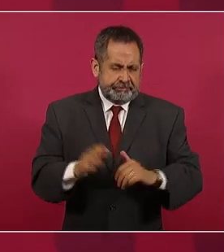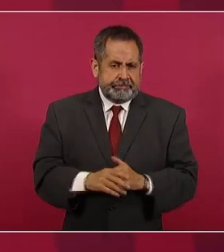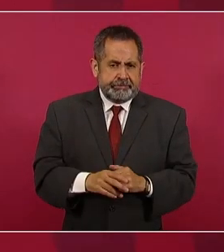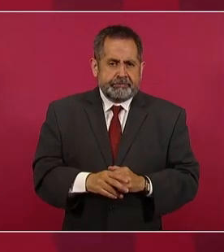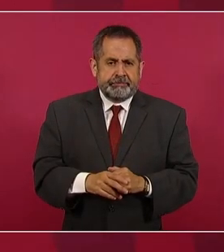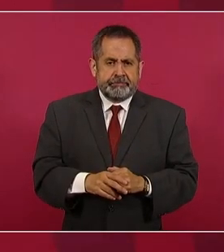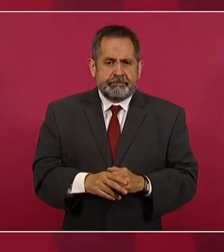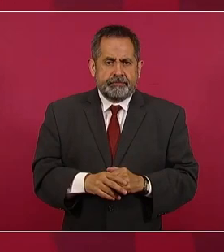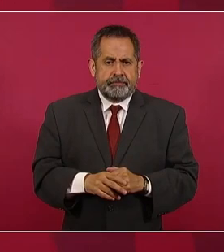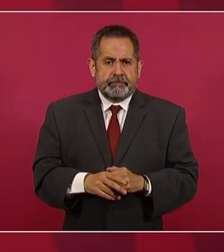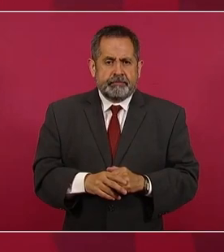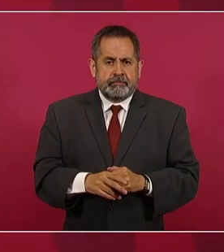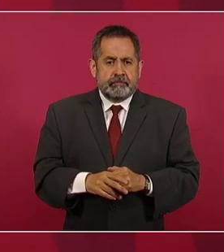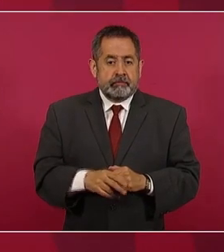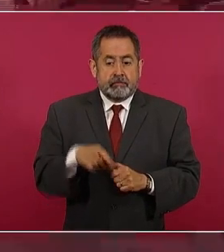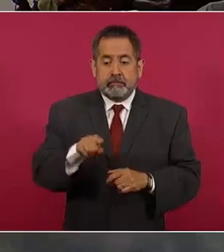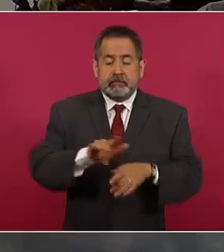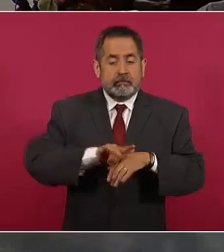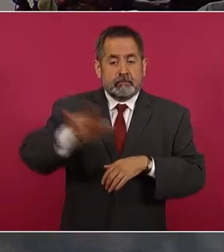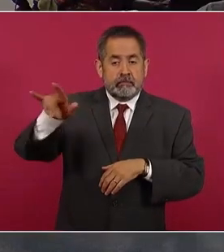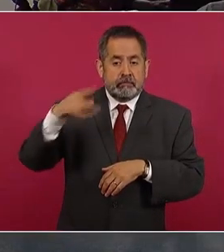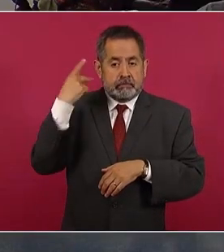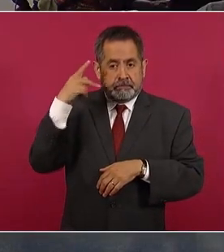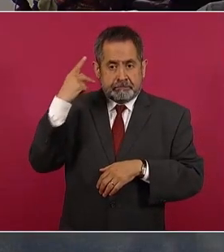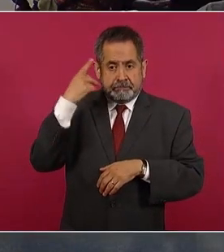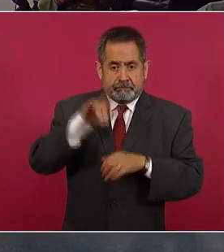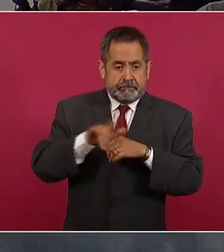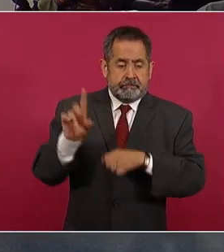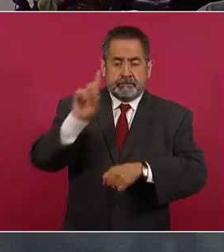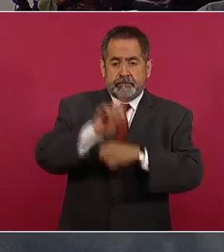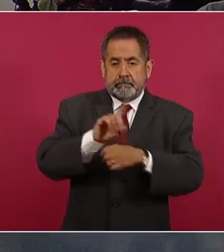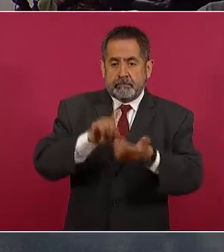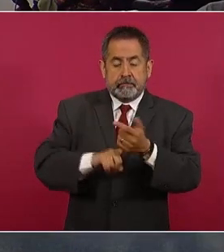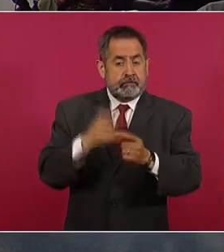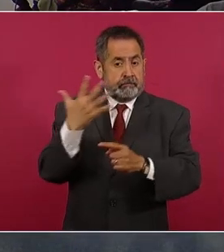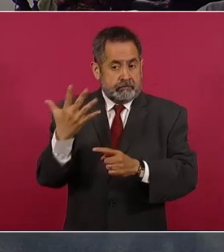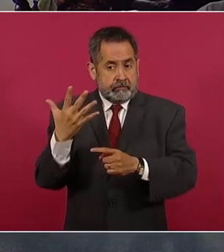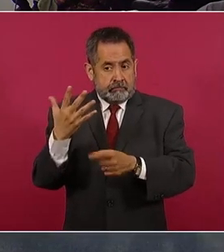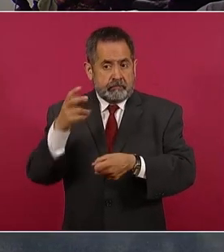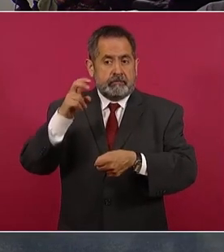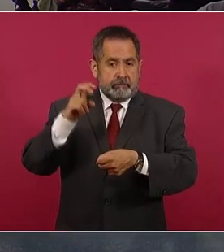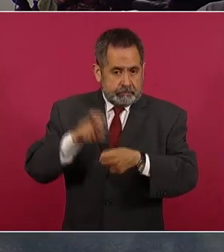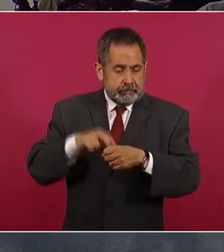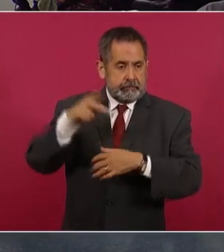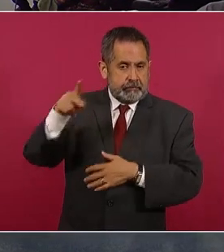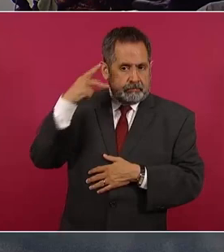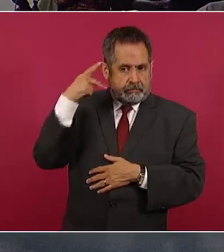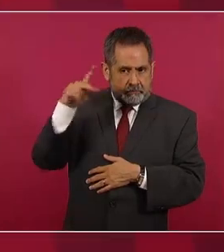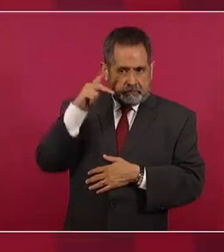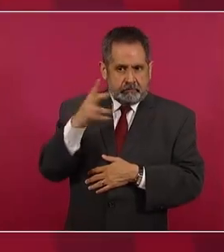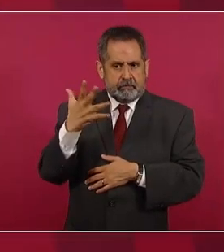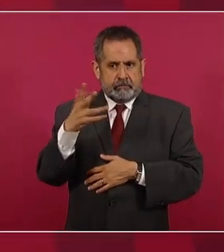Vamos a salir de Puebla porque vamos a estar el 5 de mayo en Puebla.